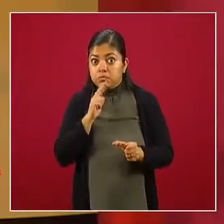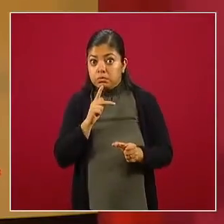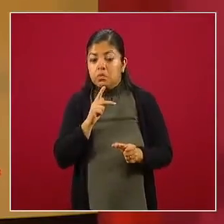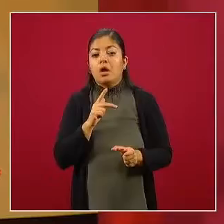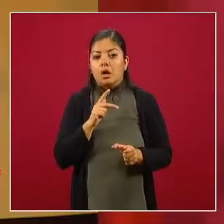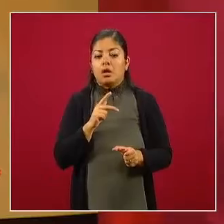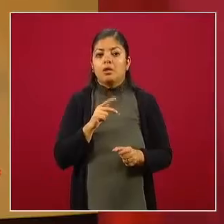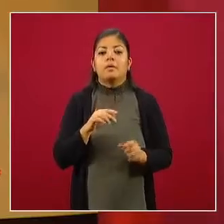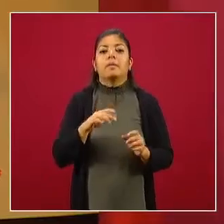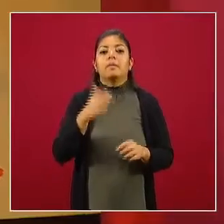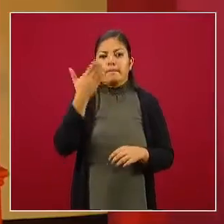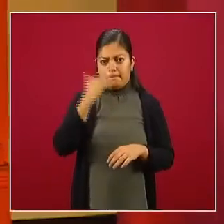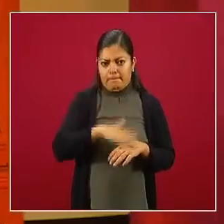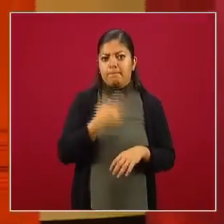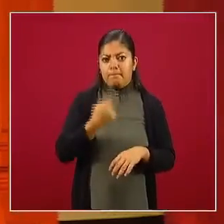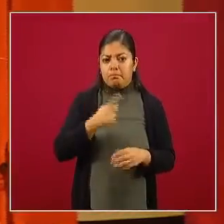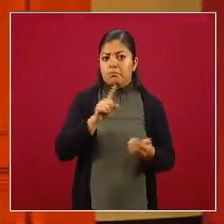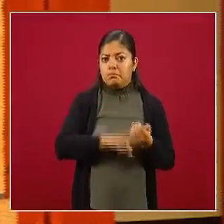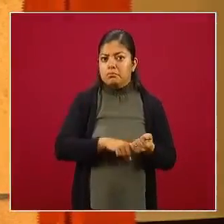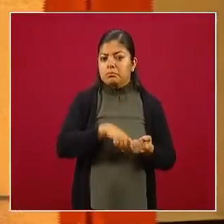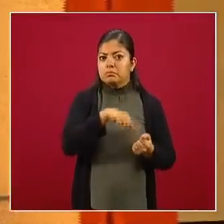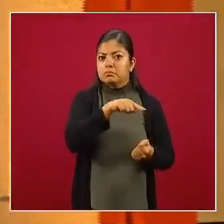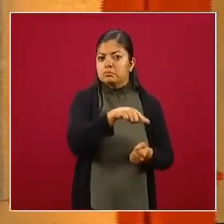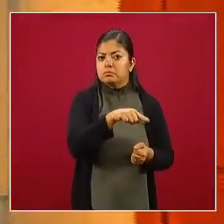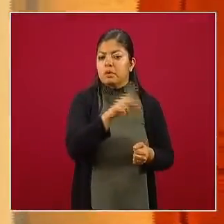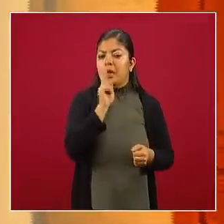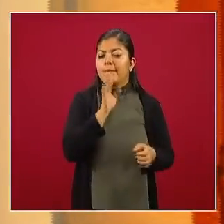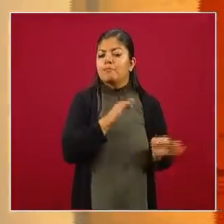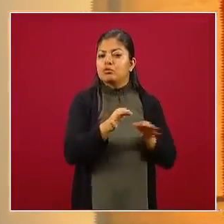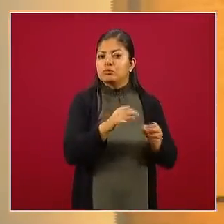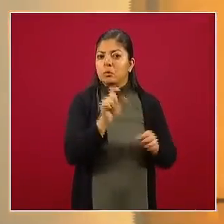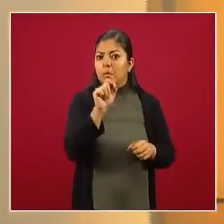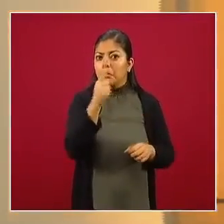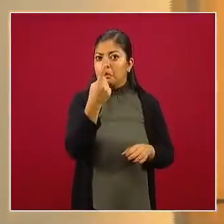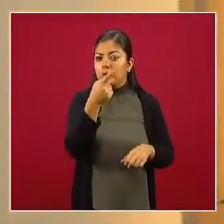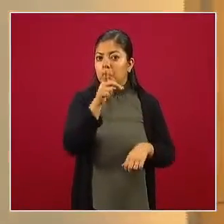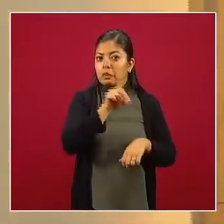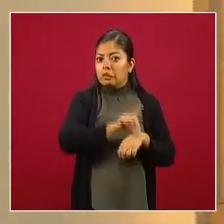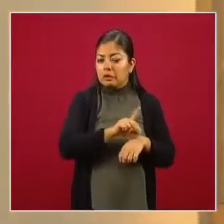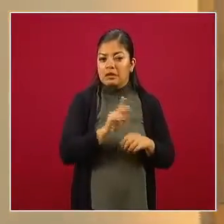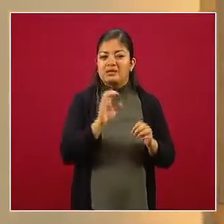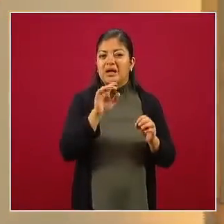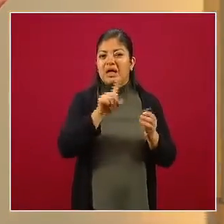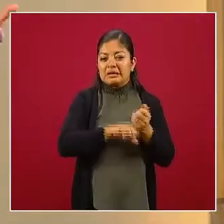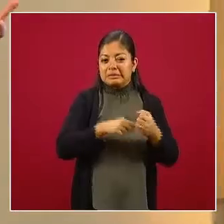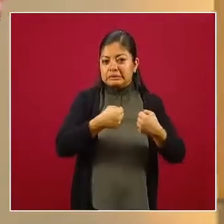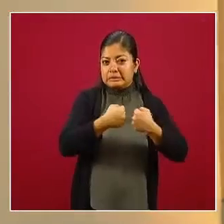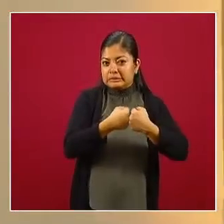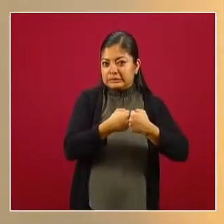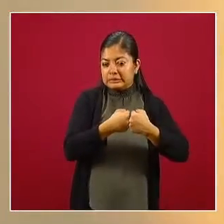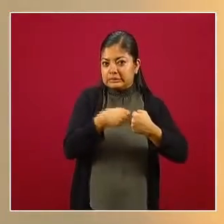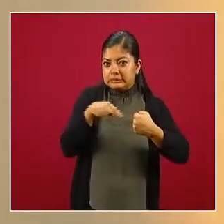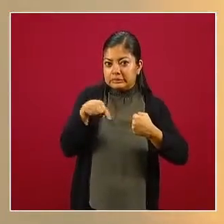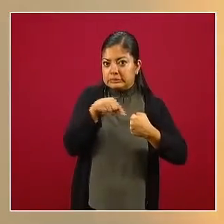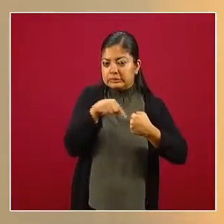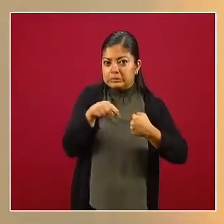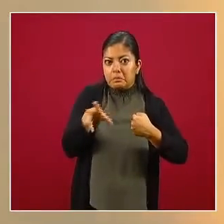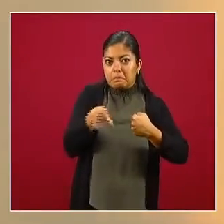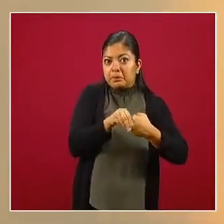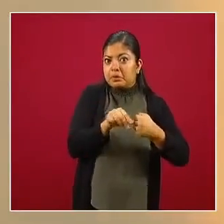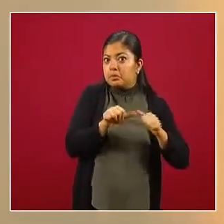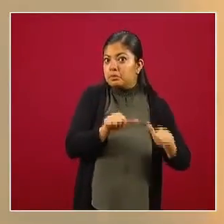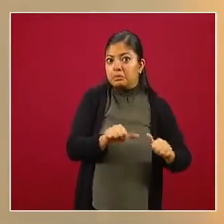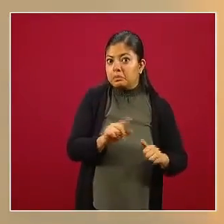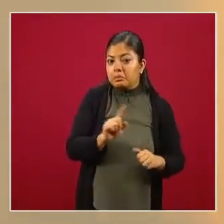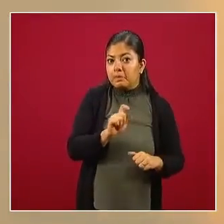identificados municipios que en 21 días no han tenido contagios o son vecinos de municipios con contagios, también en